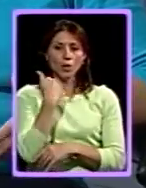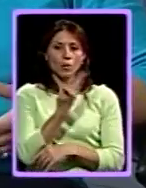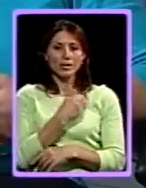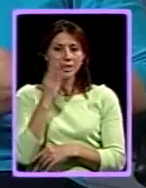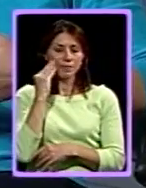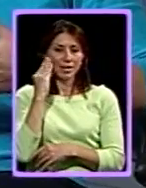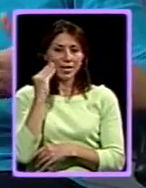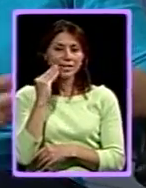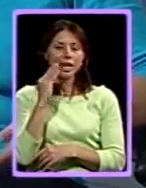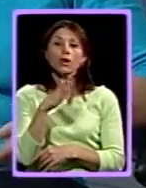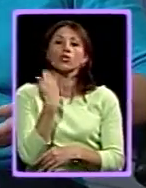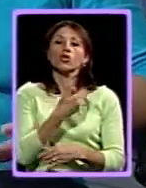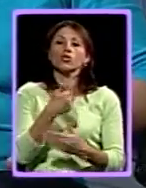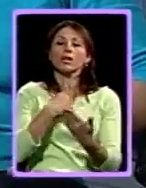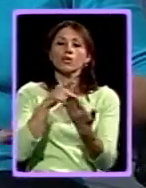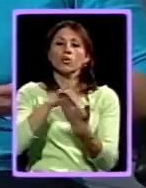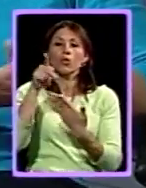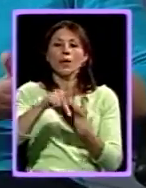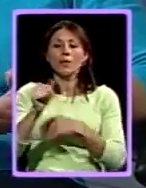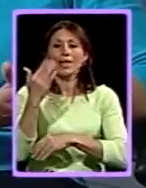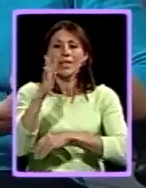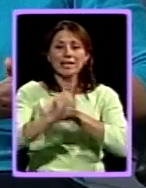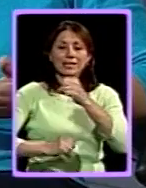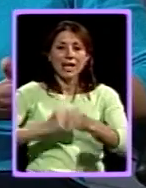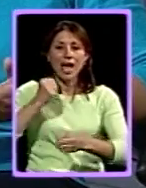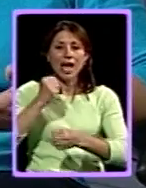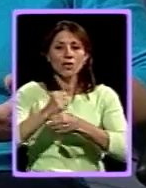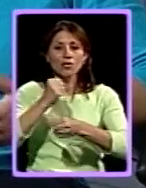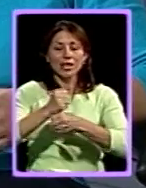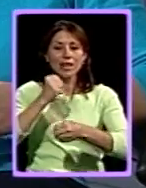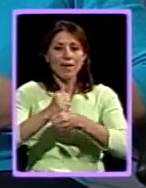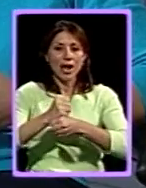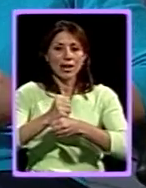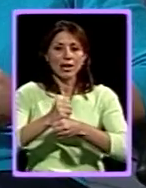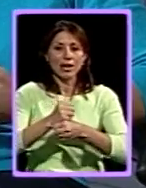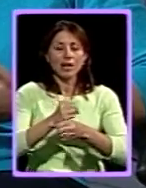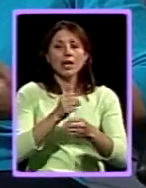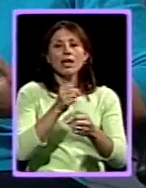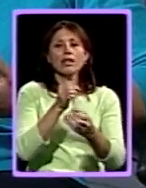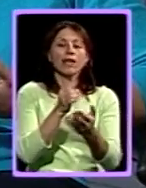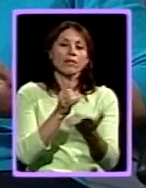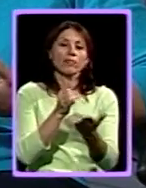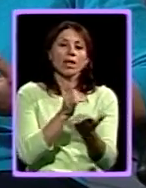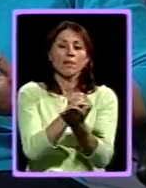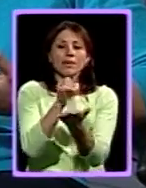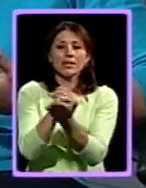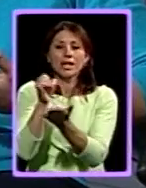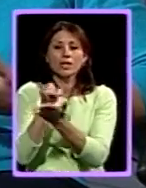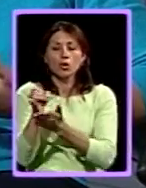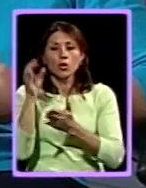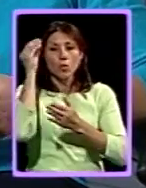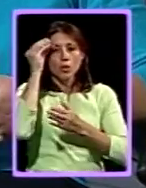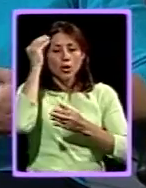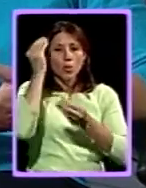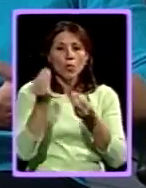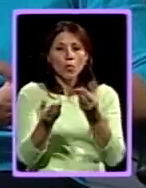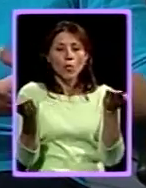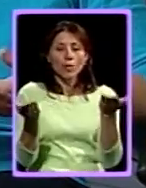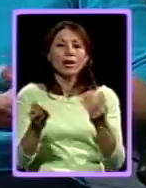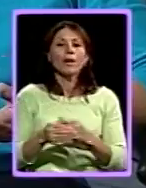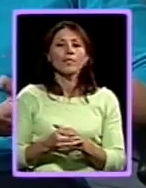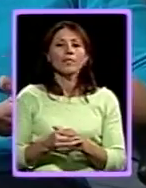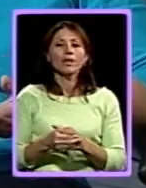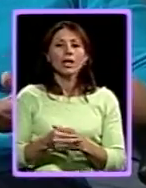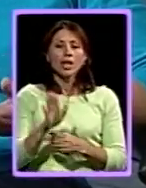tenemos un programa que tiene 15 años de trabajar con precisamente el programa de investigación de opinión pública que tenemos trabajando con un medio impreso. Y